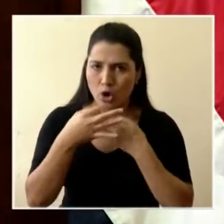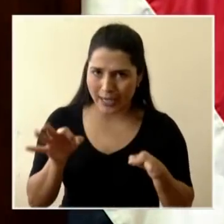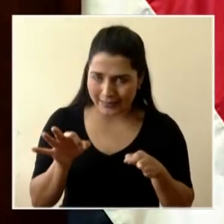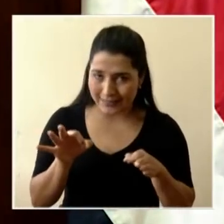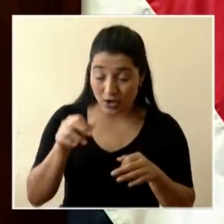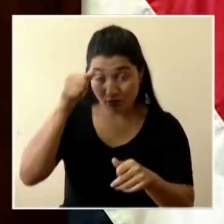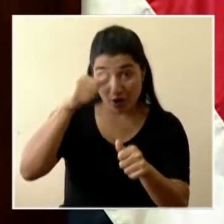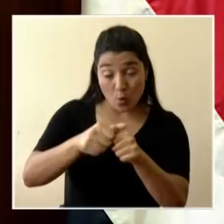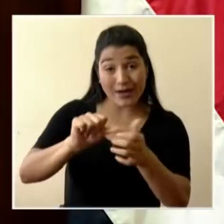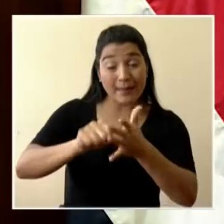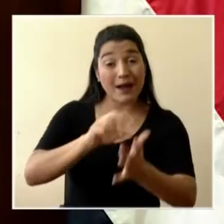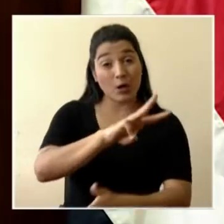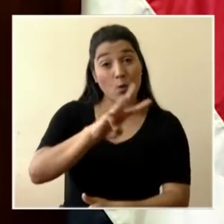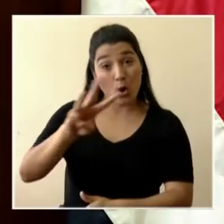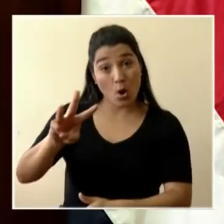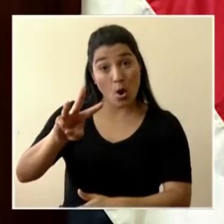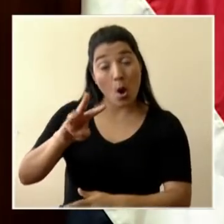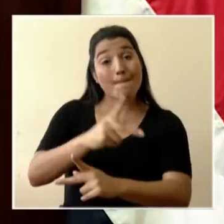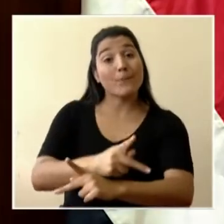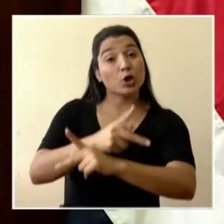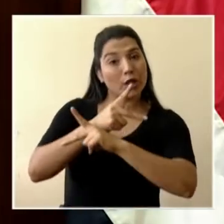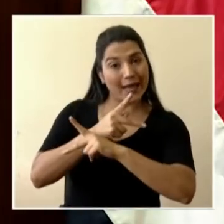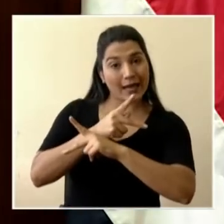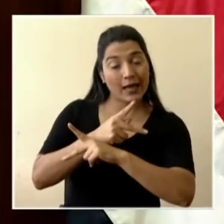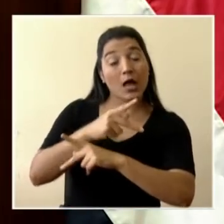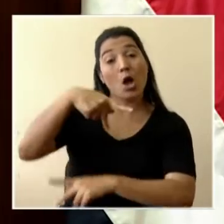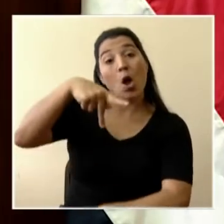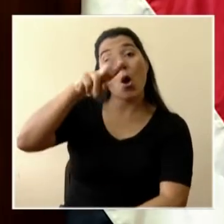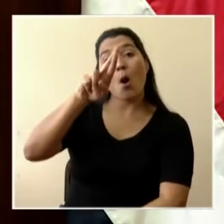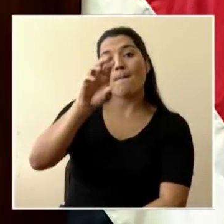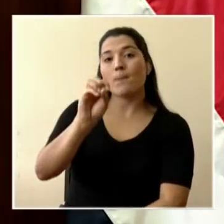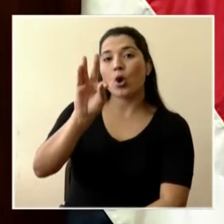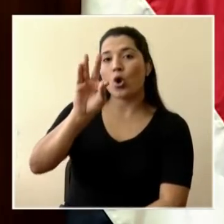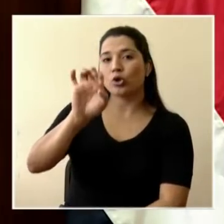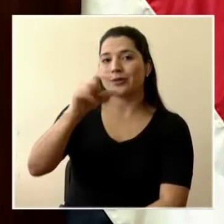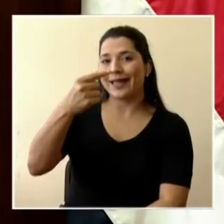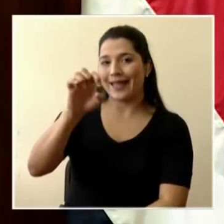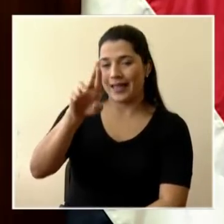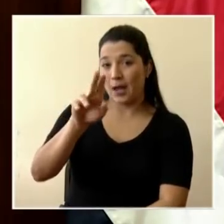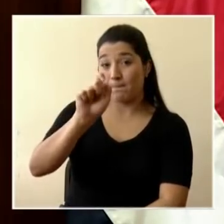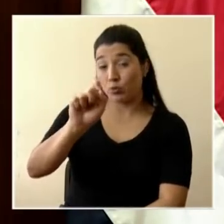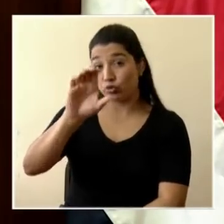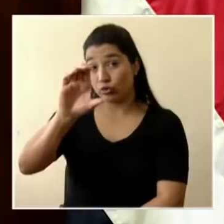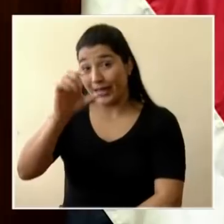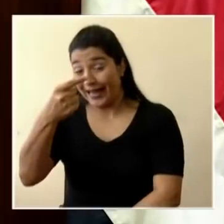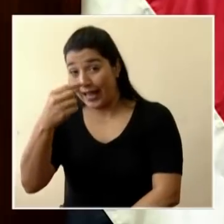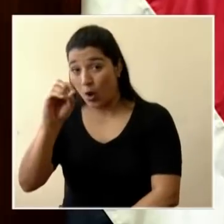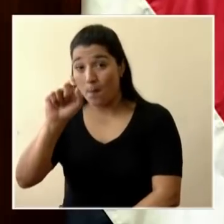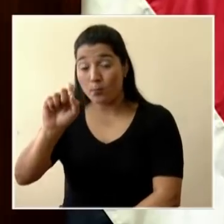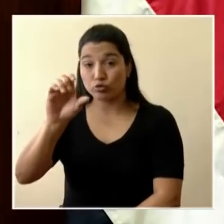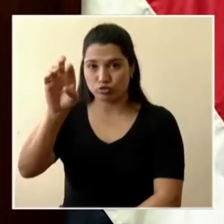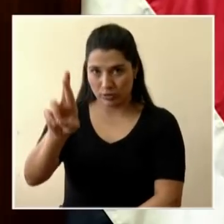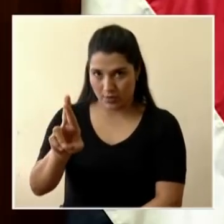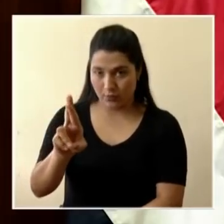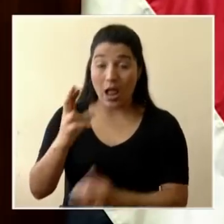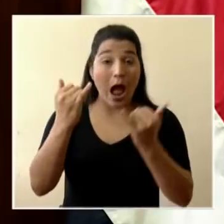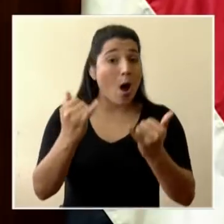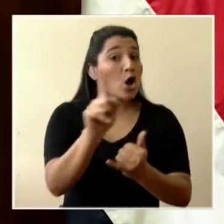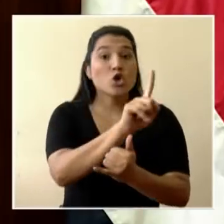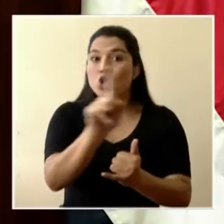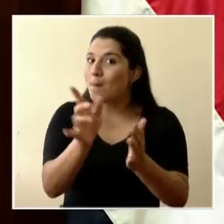proteger.go.cr. El IBAN o el número de cuenta IBAN solo se va a pedir una única vez. No se piden PINes, no se